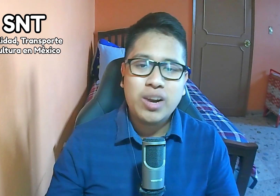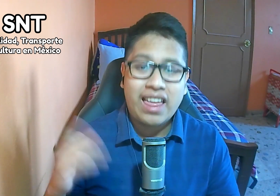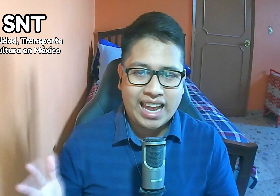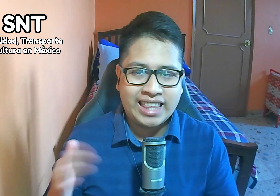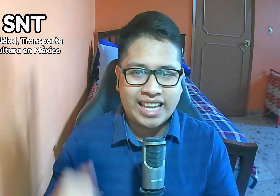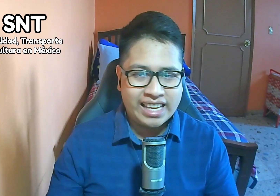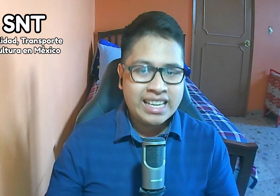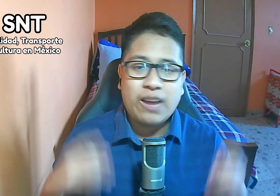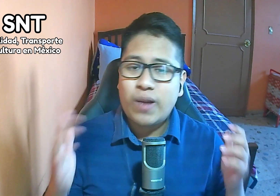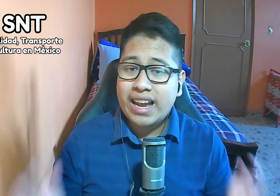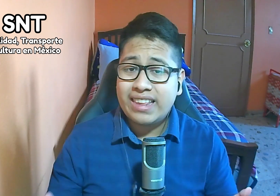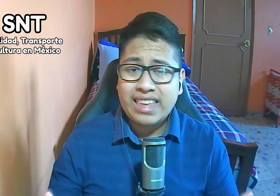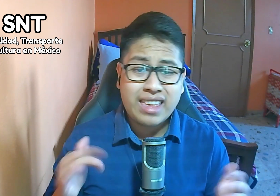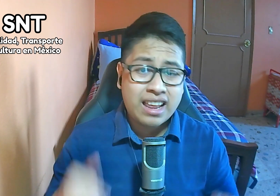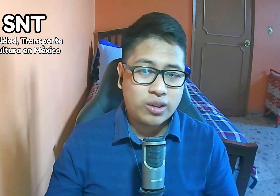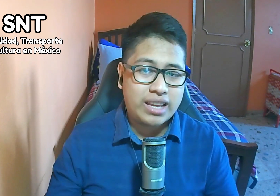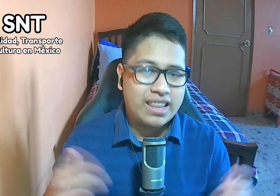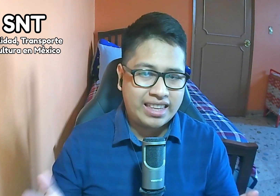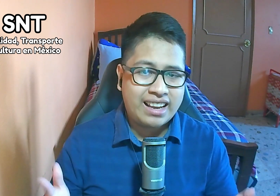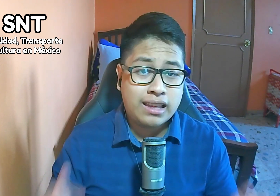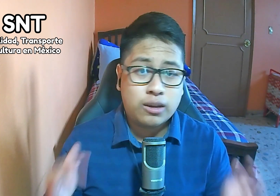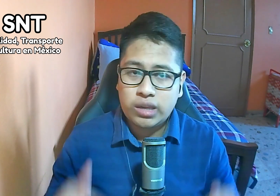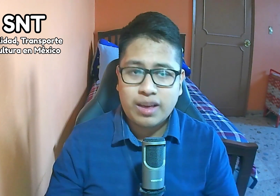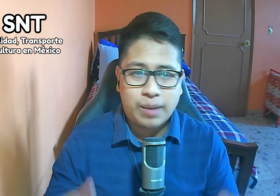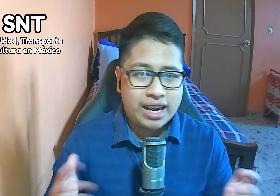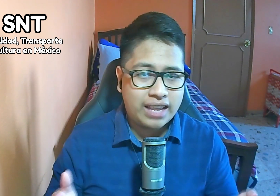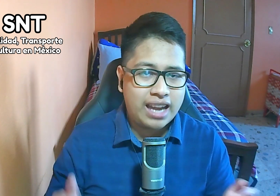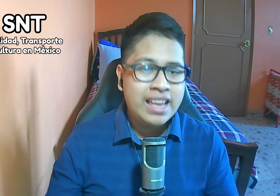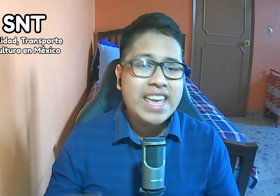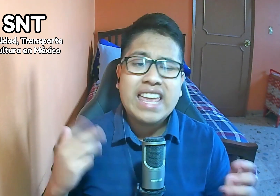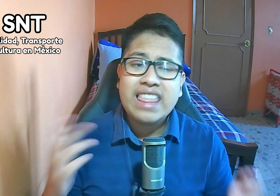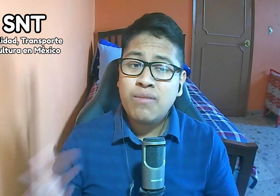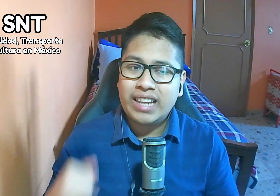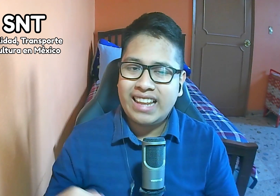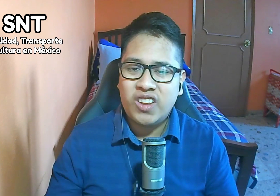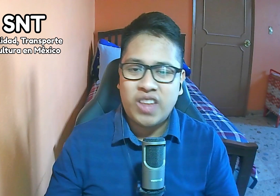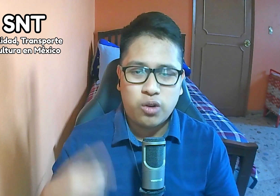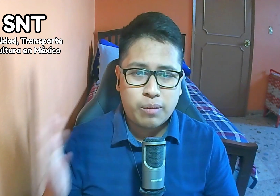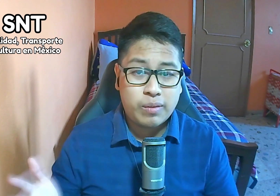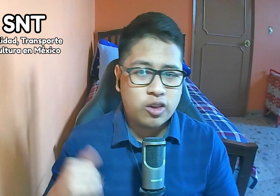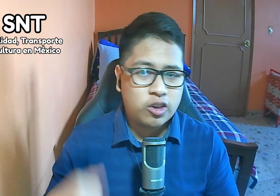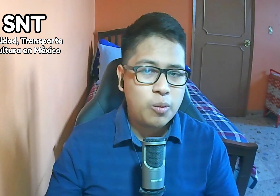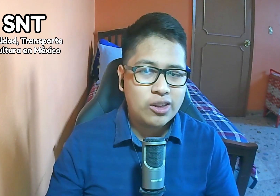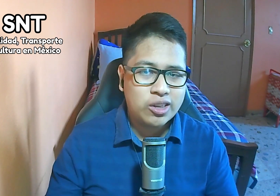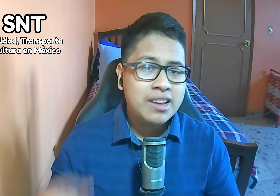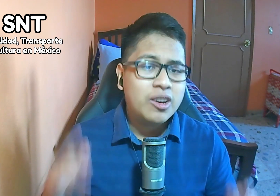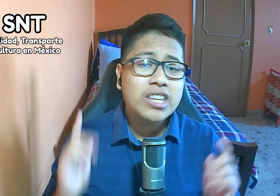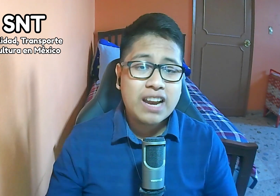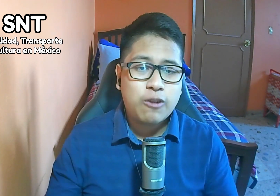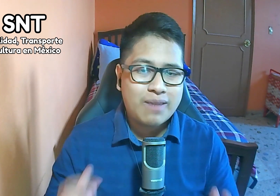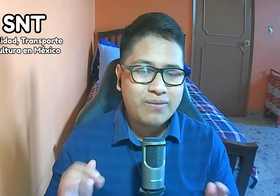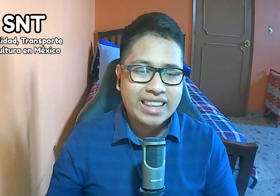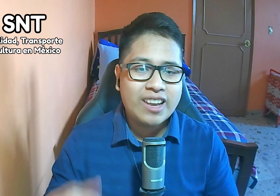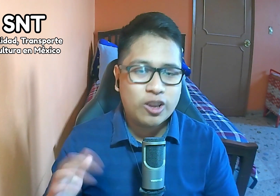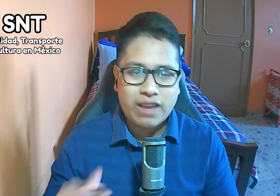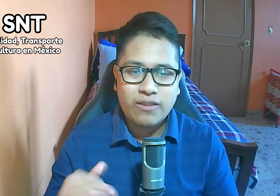Común en adelante. Recuerda que si quisieras gozar de ventajas exclusivas para el canal y quedar inmortalizado en alguno de mis videos como ellos, considera